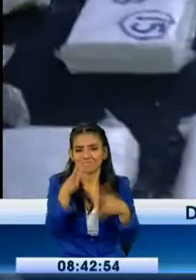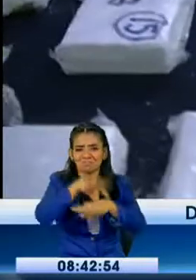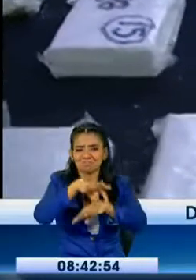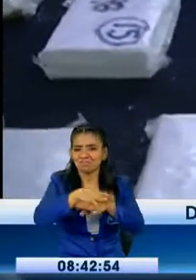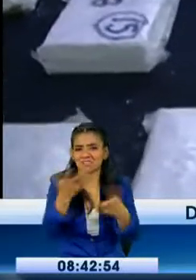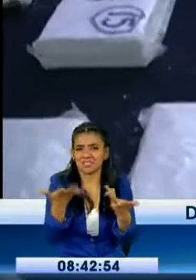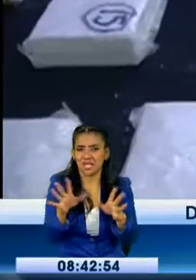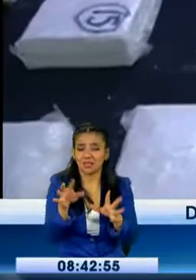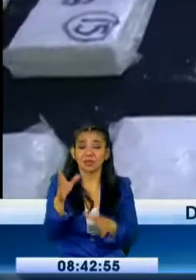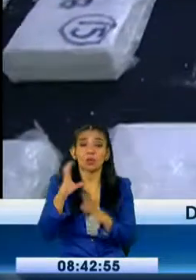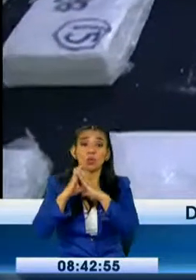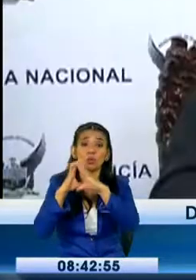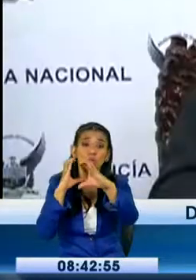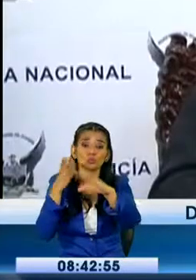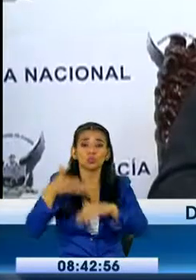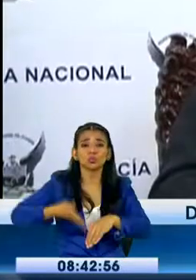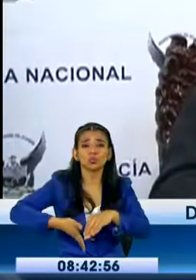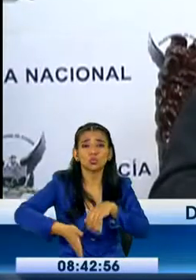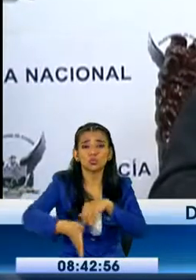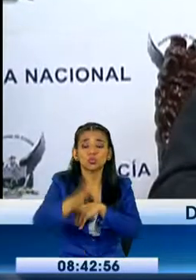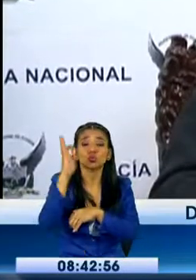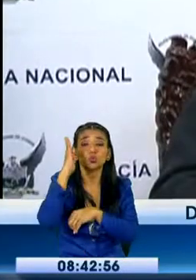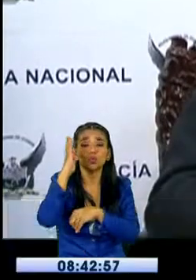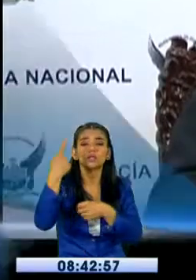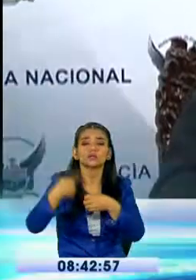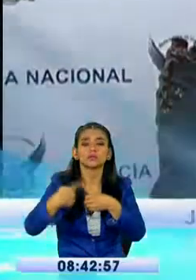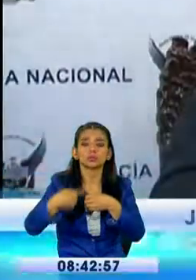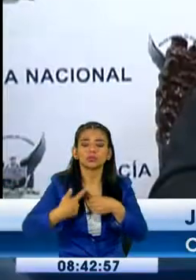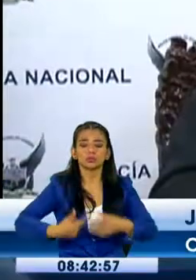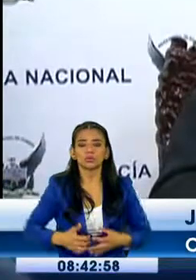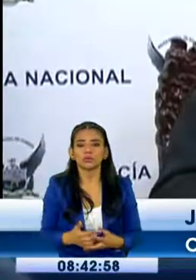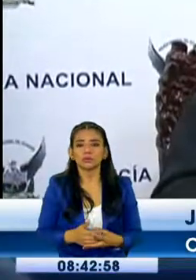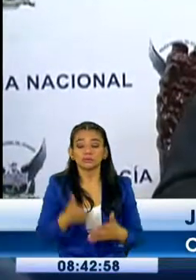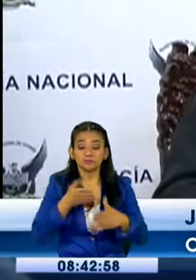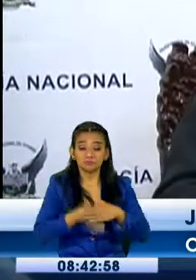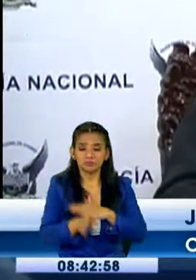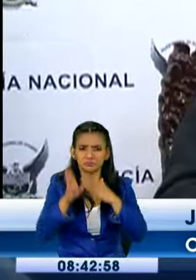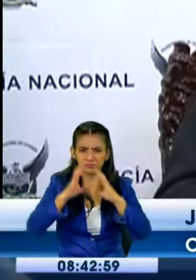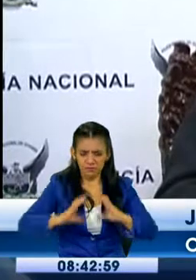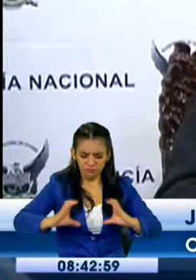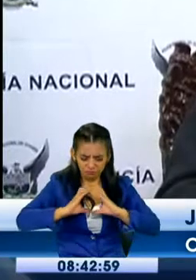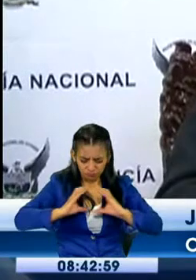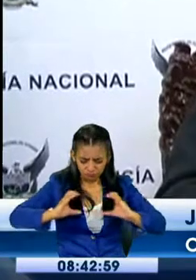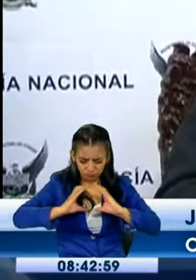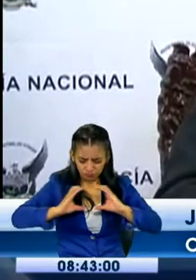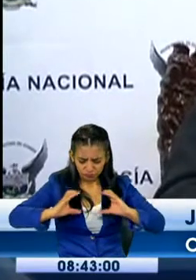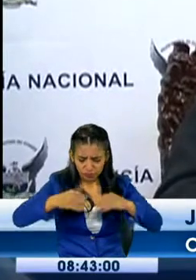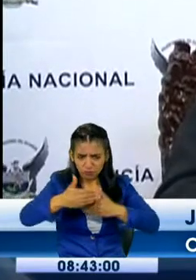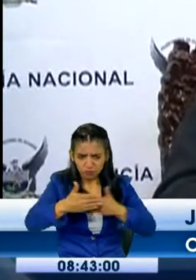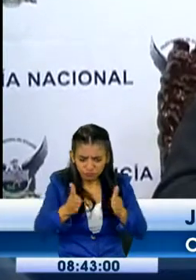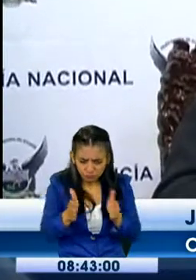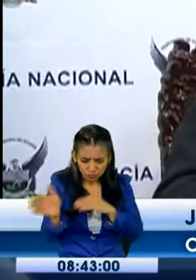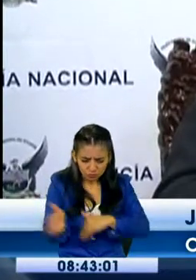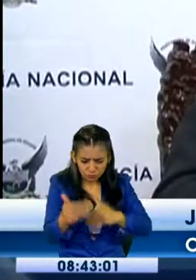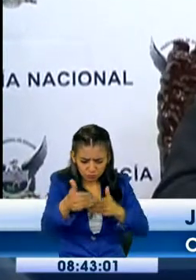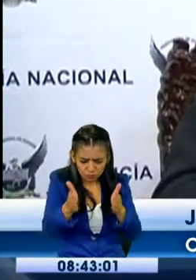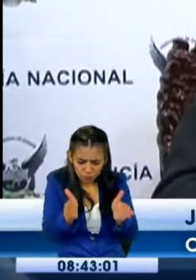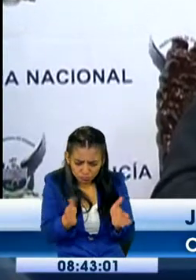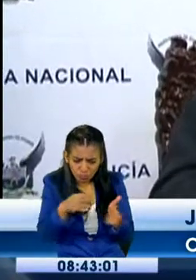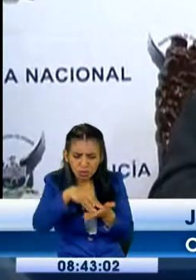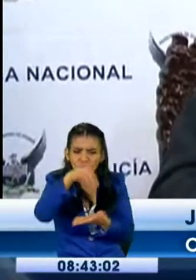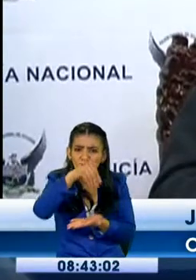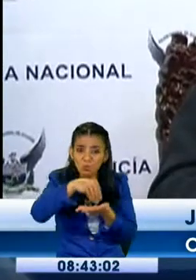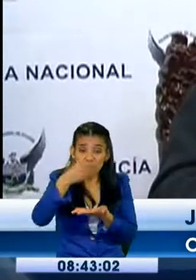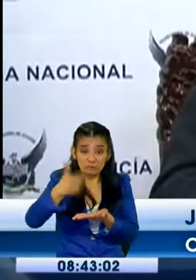bus tenía la ruta Tulcán-Quito. Conteniendo en su interior varios paquetes de una sustancia que luego de